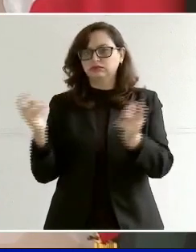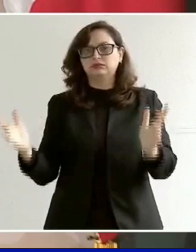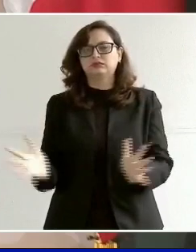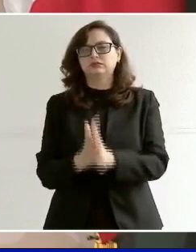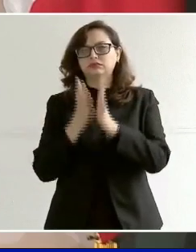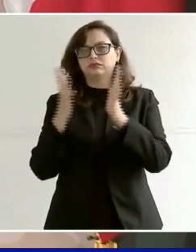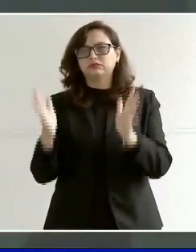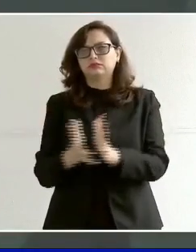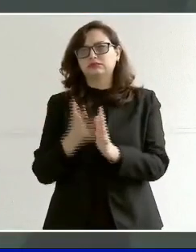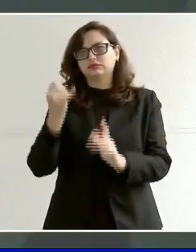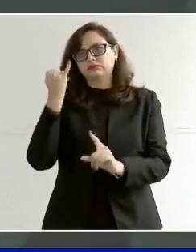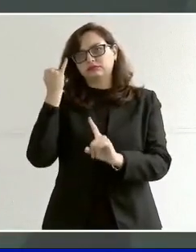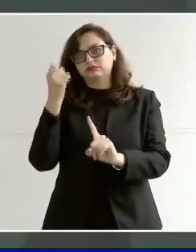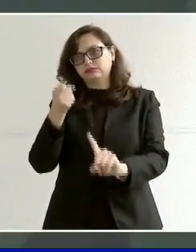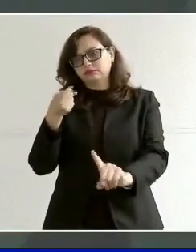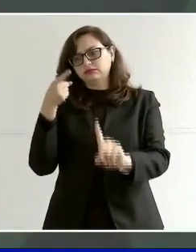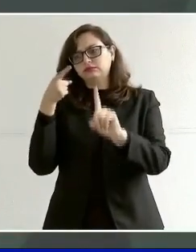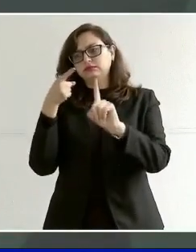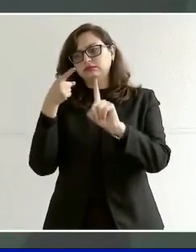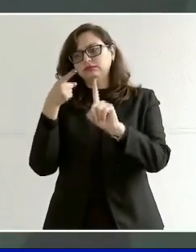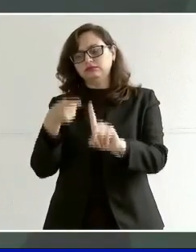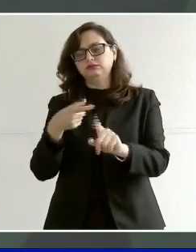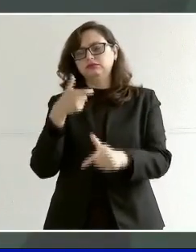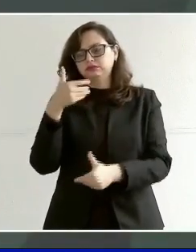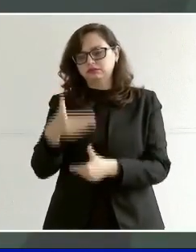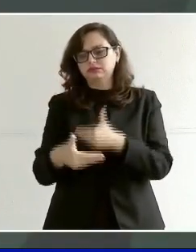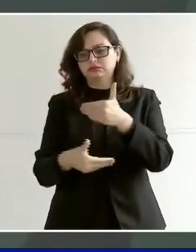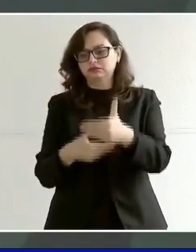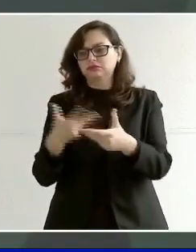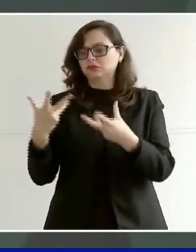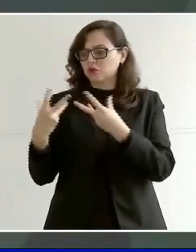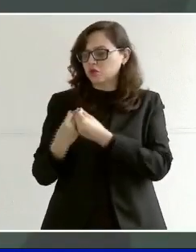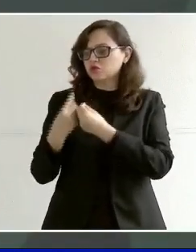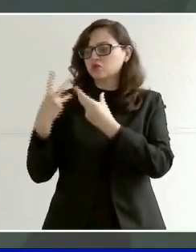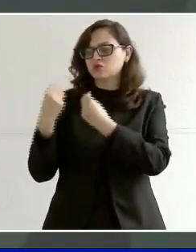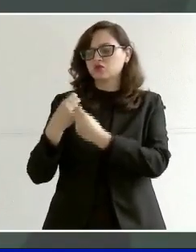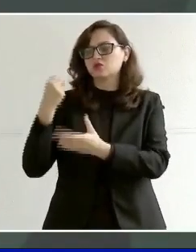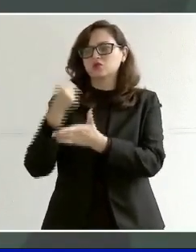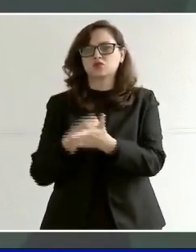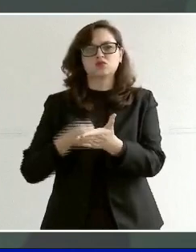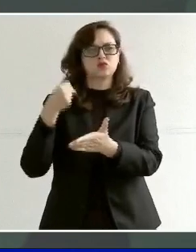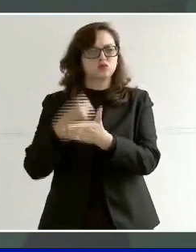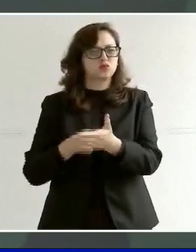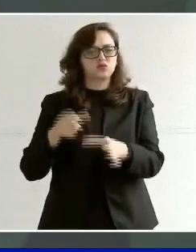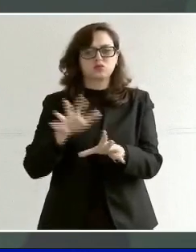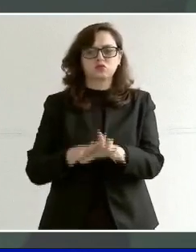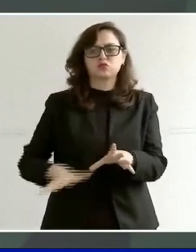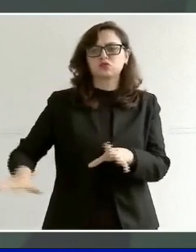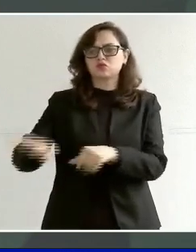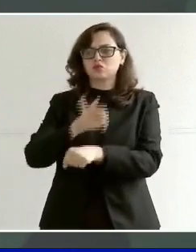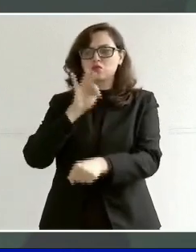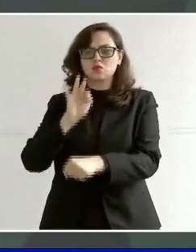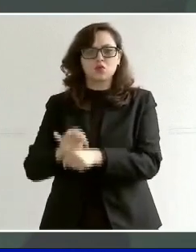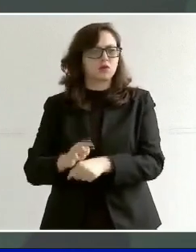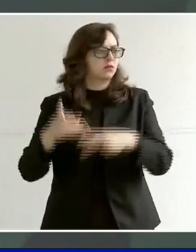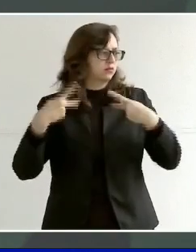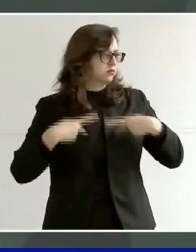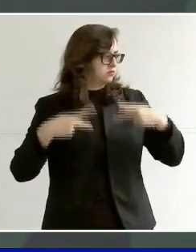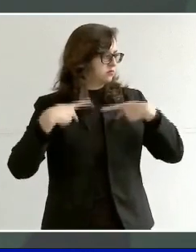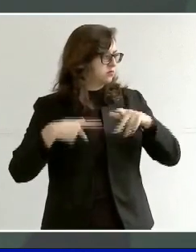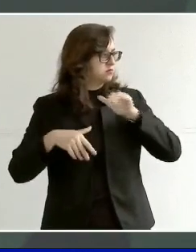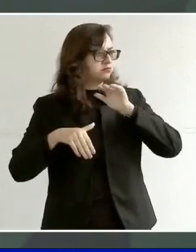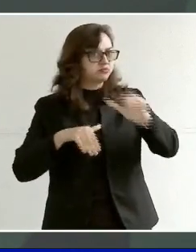sus ideales iban haciendo pueblo, como él decía. Iban despertando las conciencias,